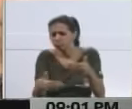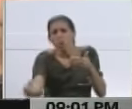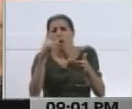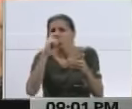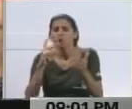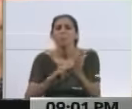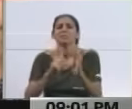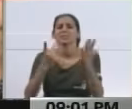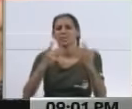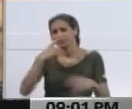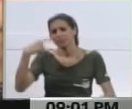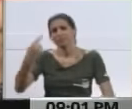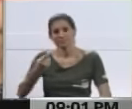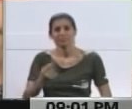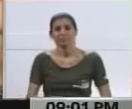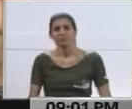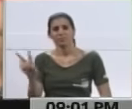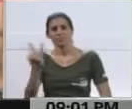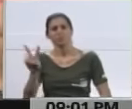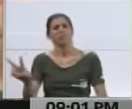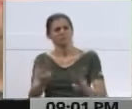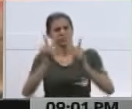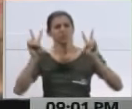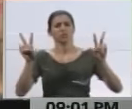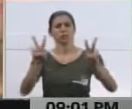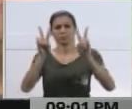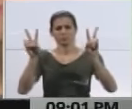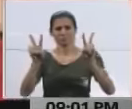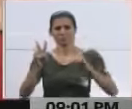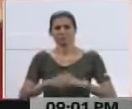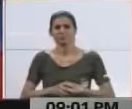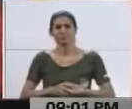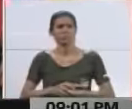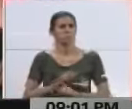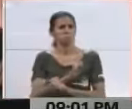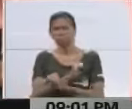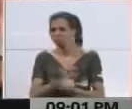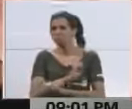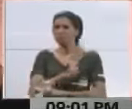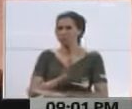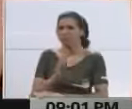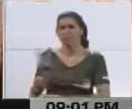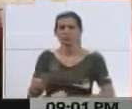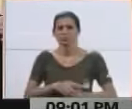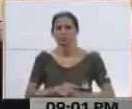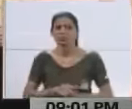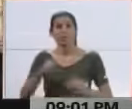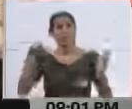que será el año de nuestra Venezuela victoriosa e indestructible.